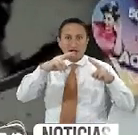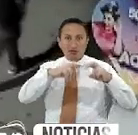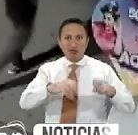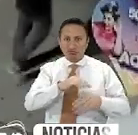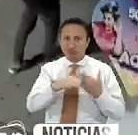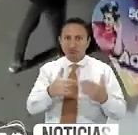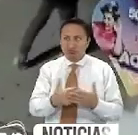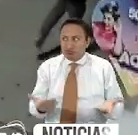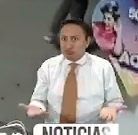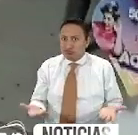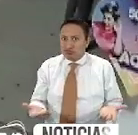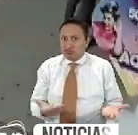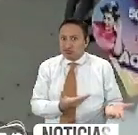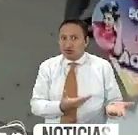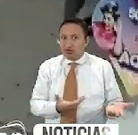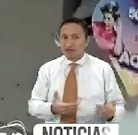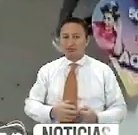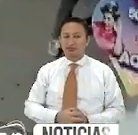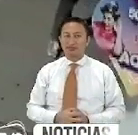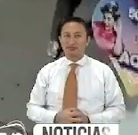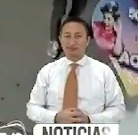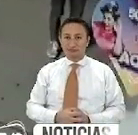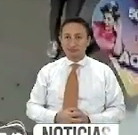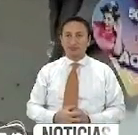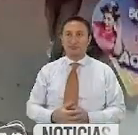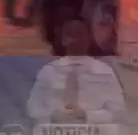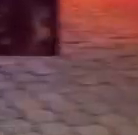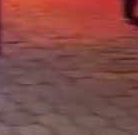Nacional. Informó Javier Rosero.